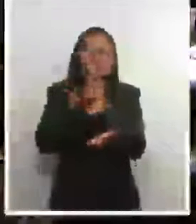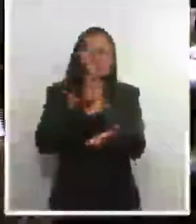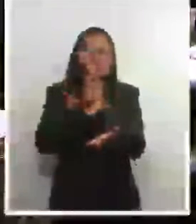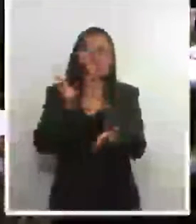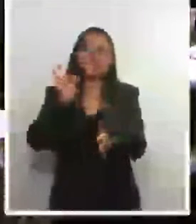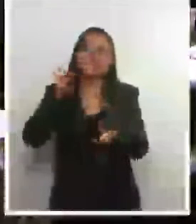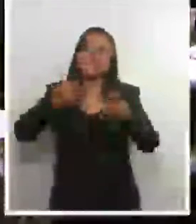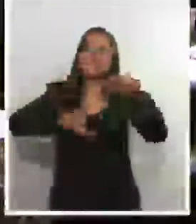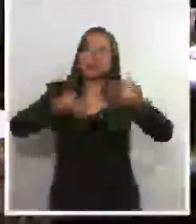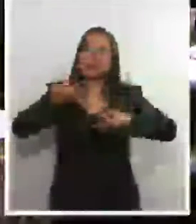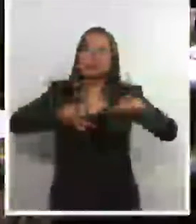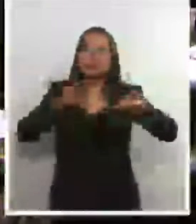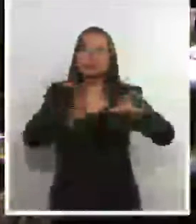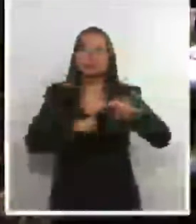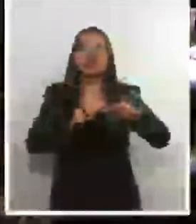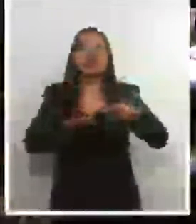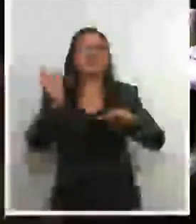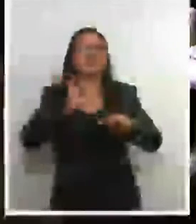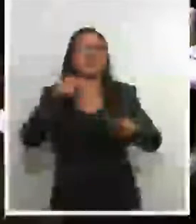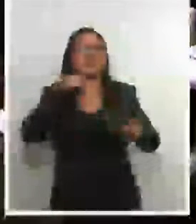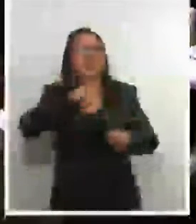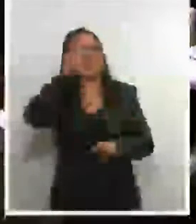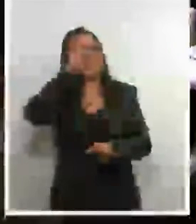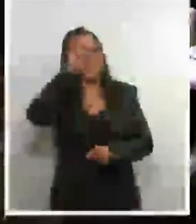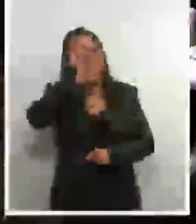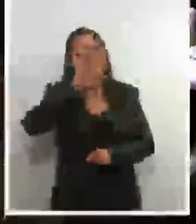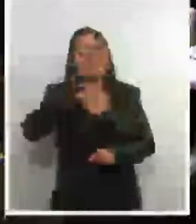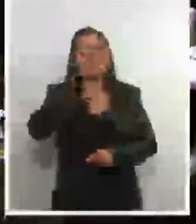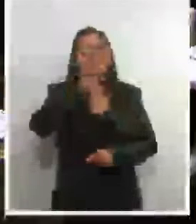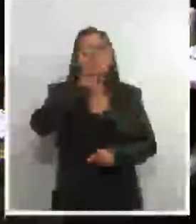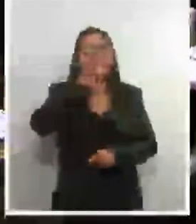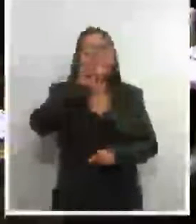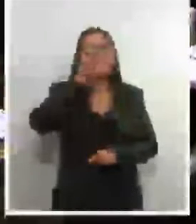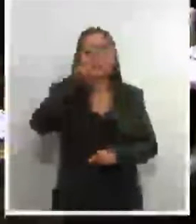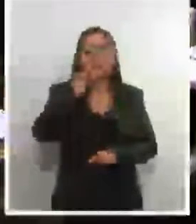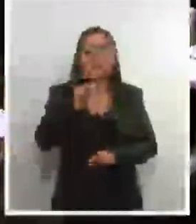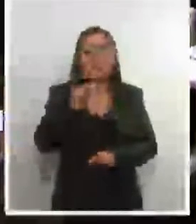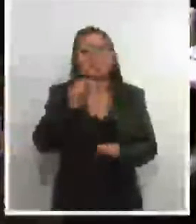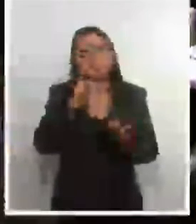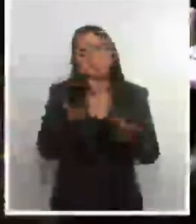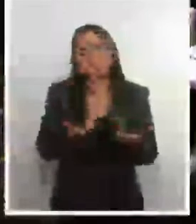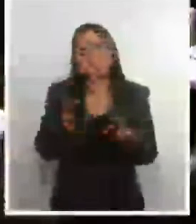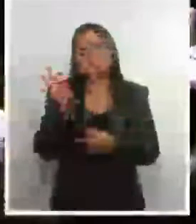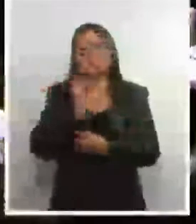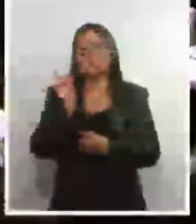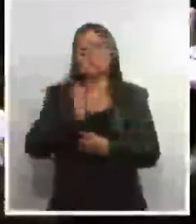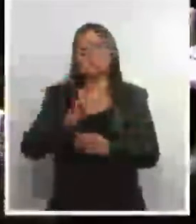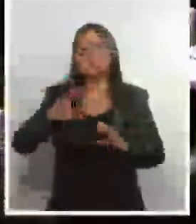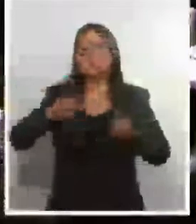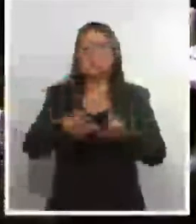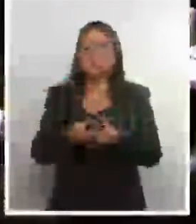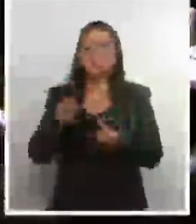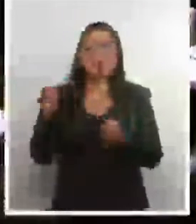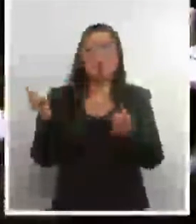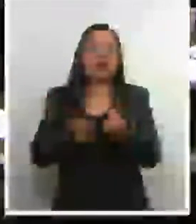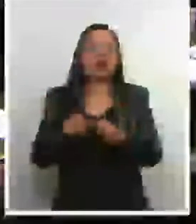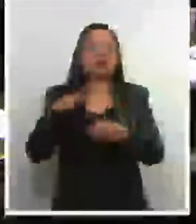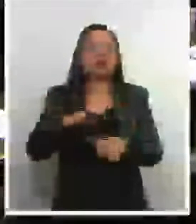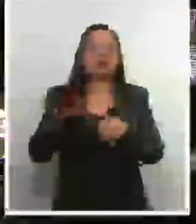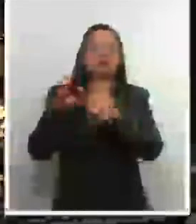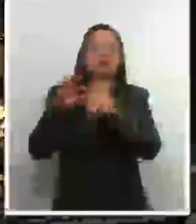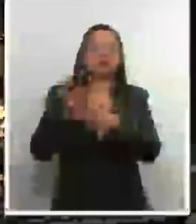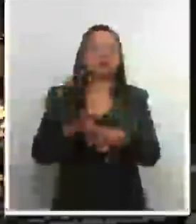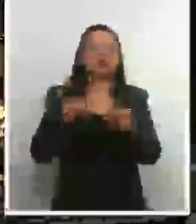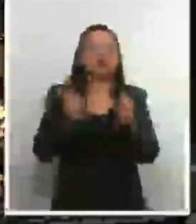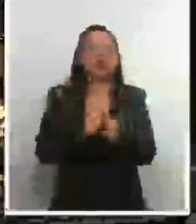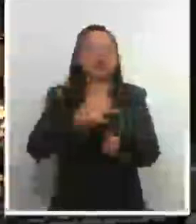sido jueces o estar en el Consejo de la Judicatura, tener, digamos, algo que los vincula